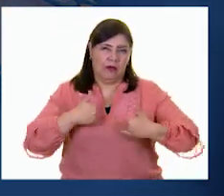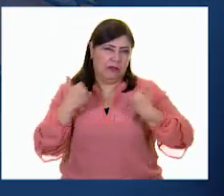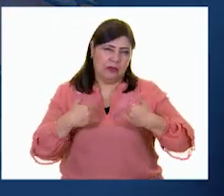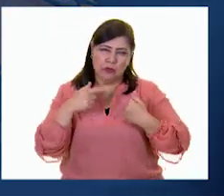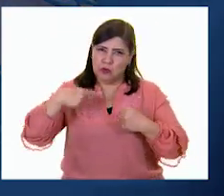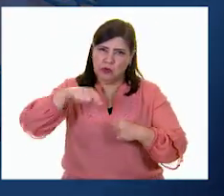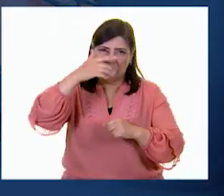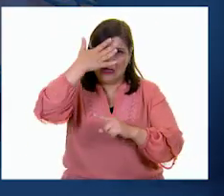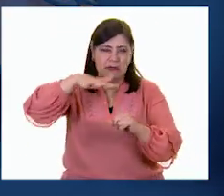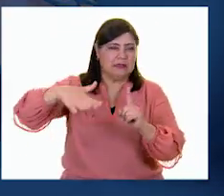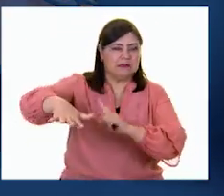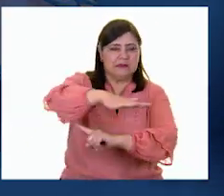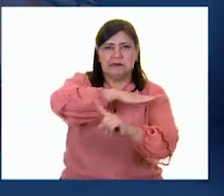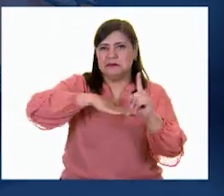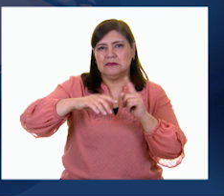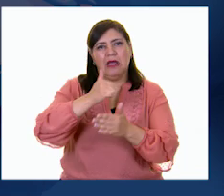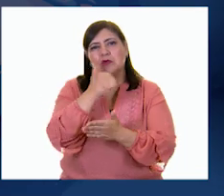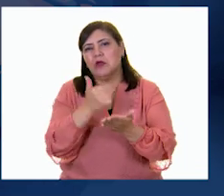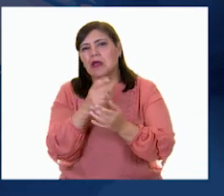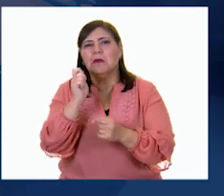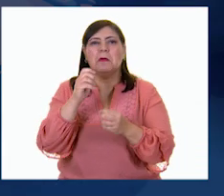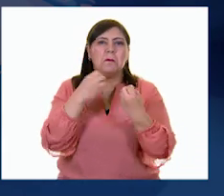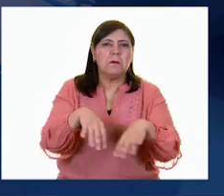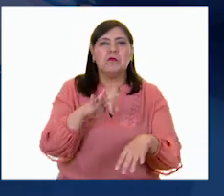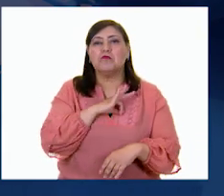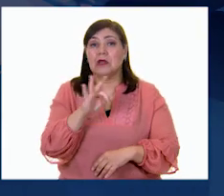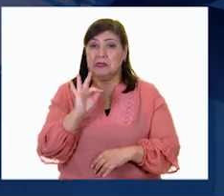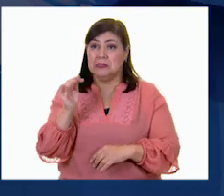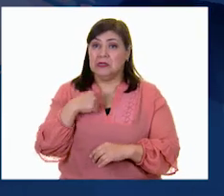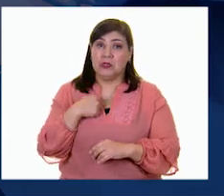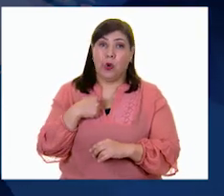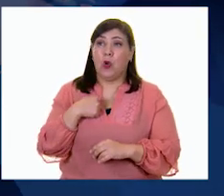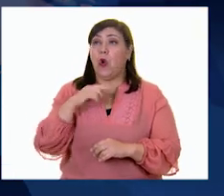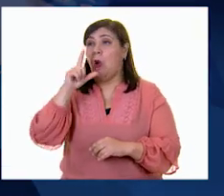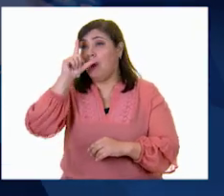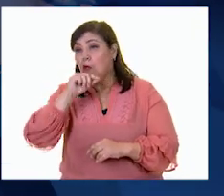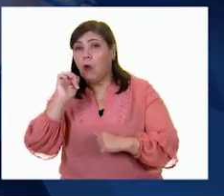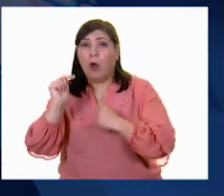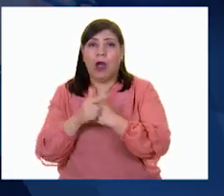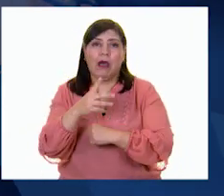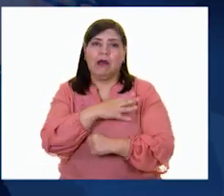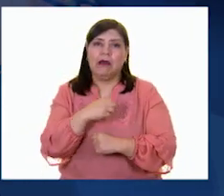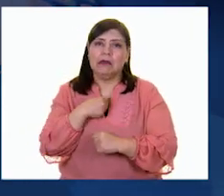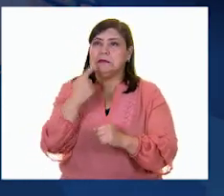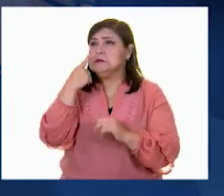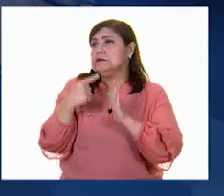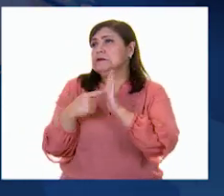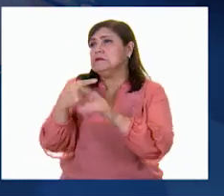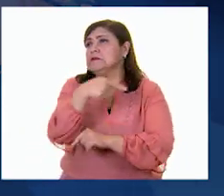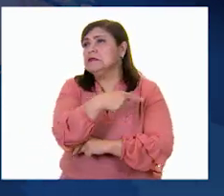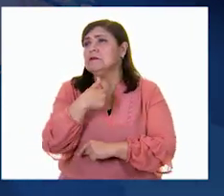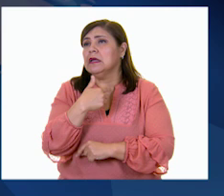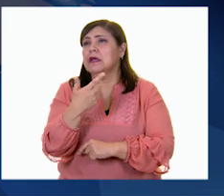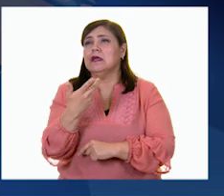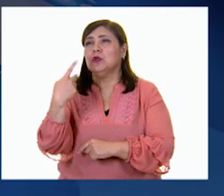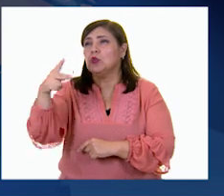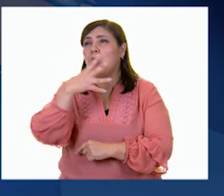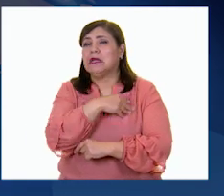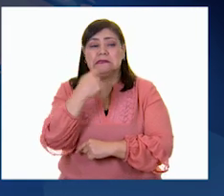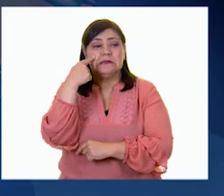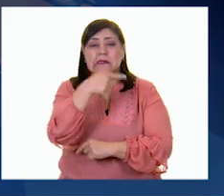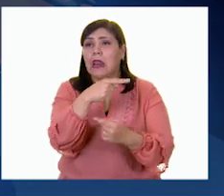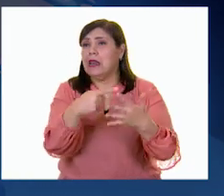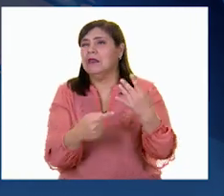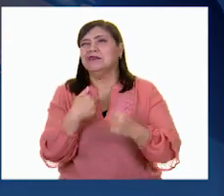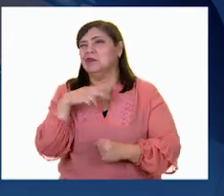tantos elementos de perversión, y me sería sumamente penoso, en caso de una desgracia, tener que darle a usted malas cuentas de mi encargo.